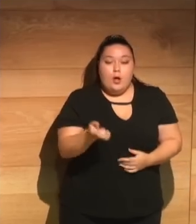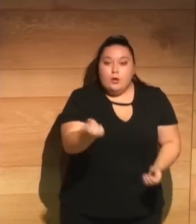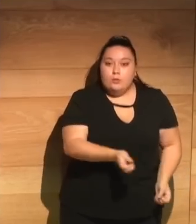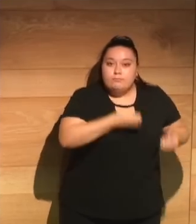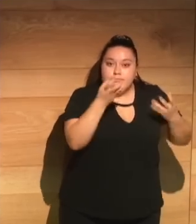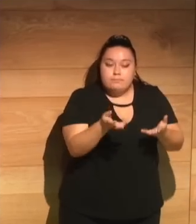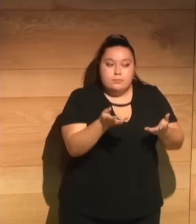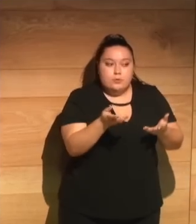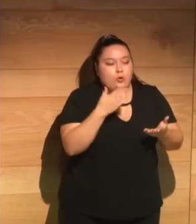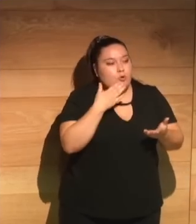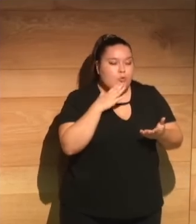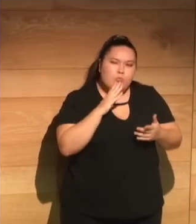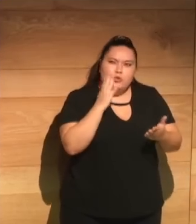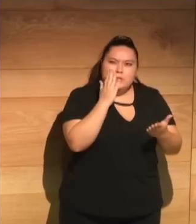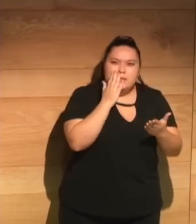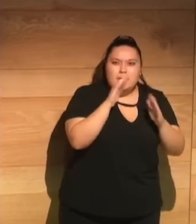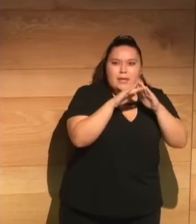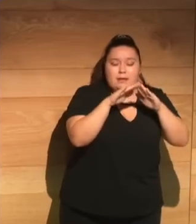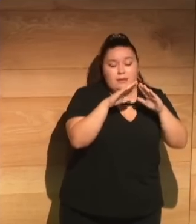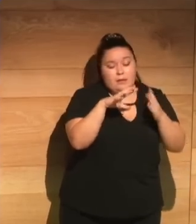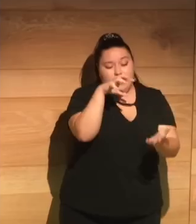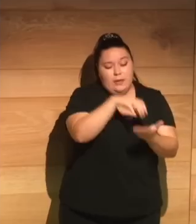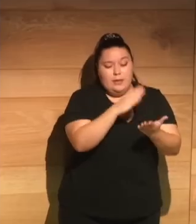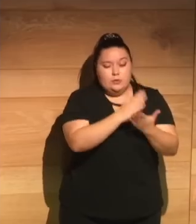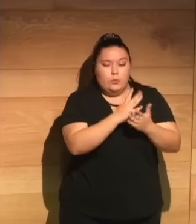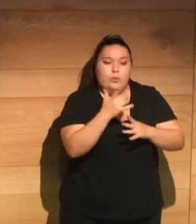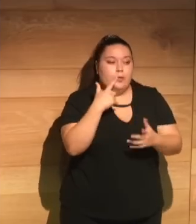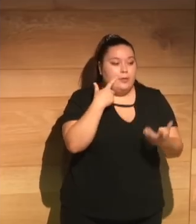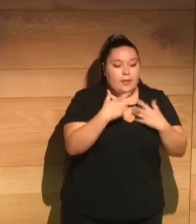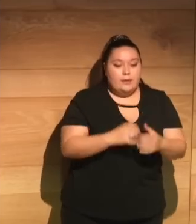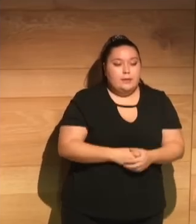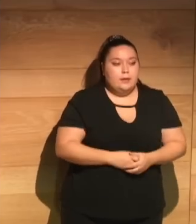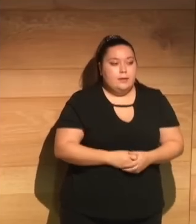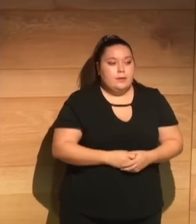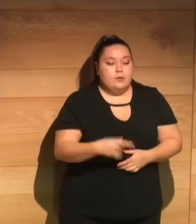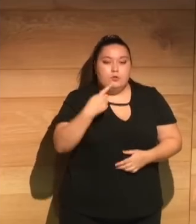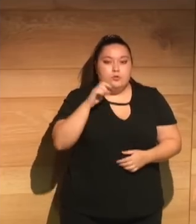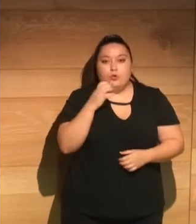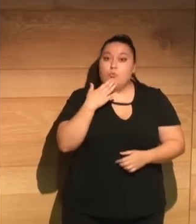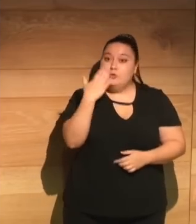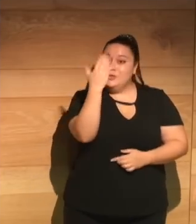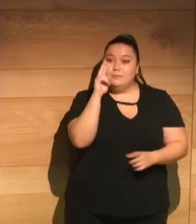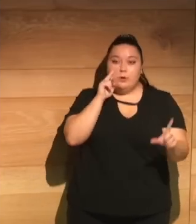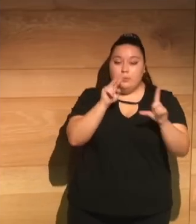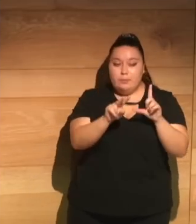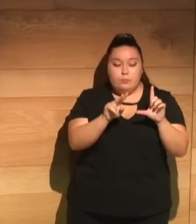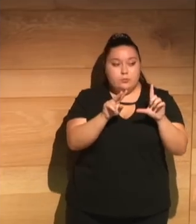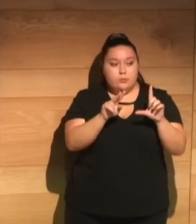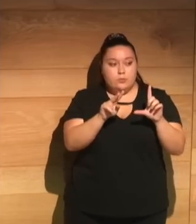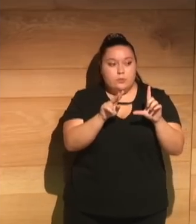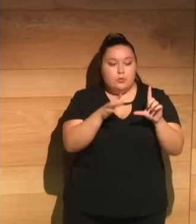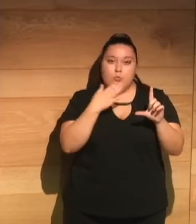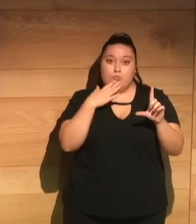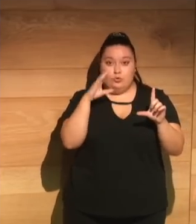todo su, creo que era un estudio, era su estudio de arte, en el que lo estamos viendo a través de un espejo que es